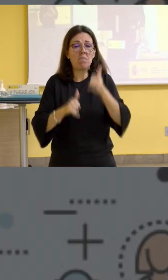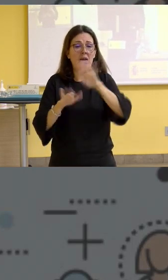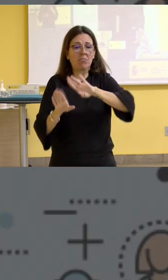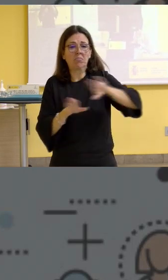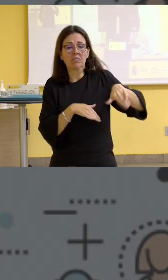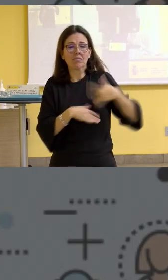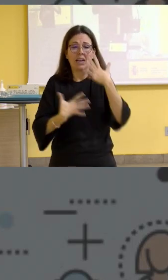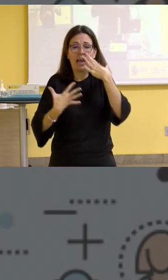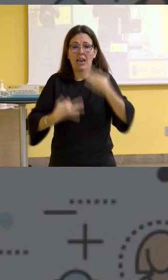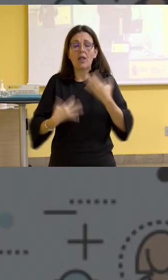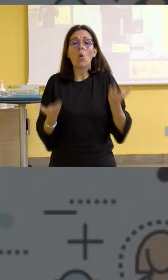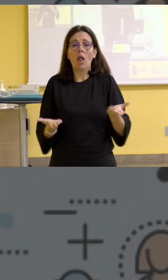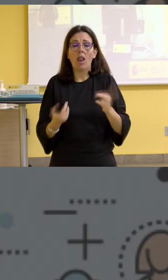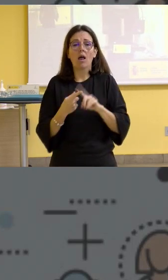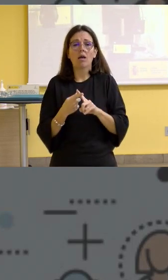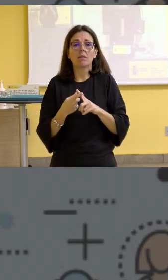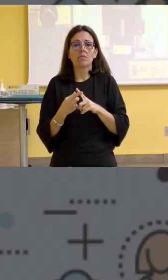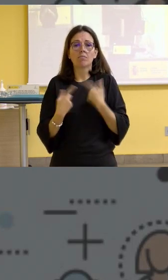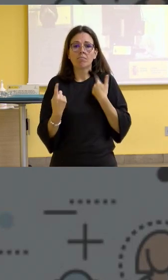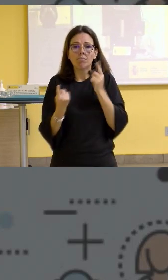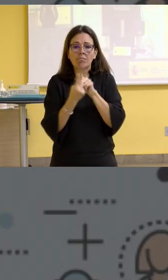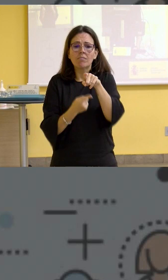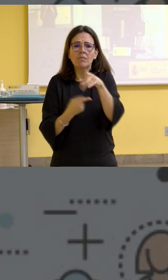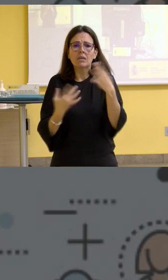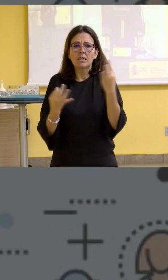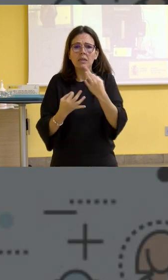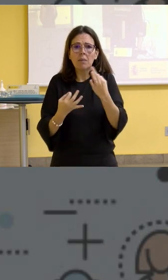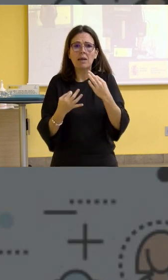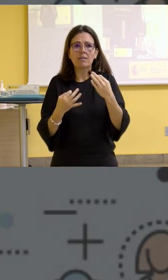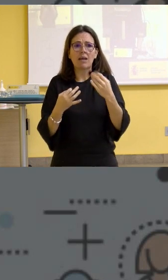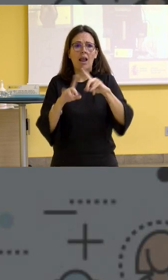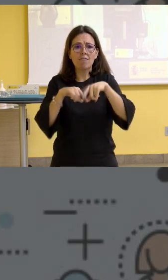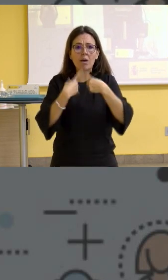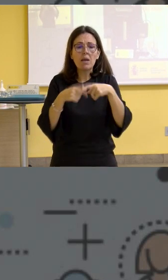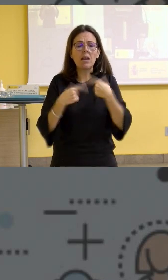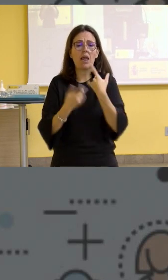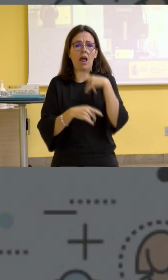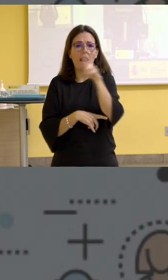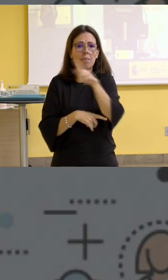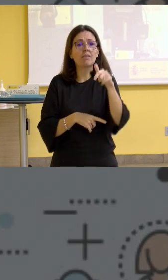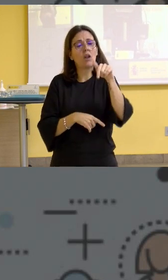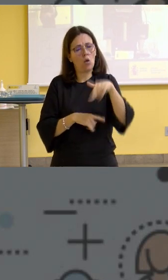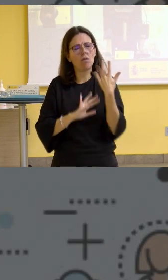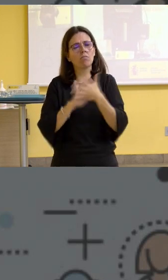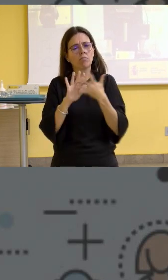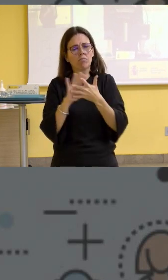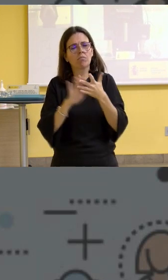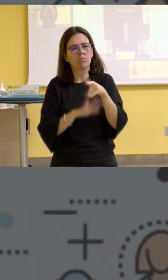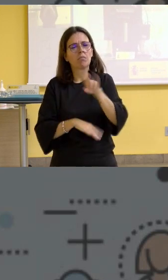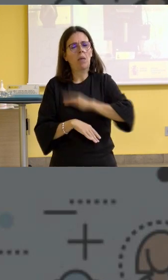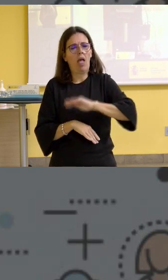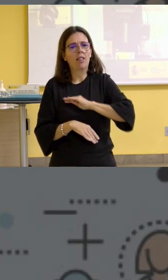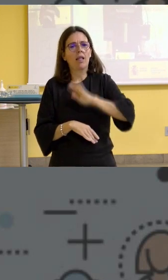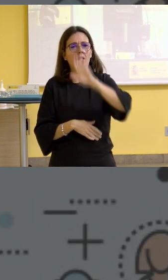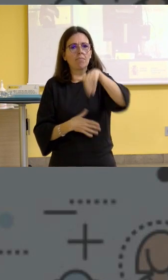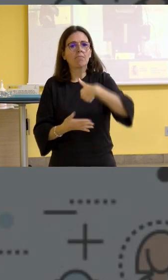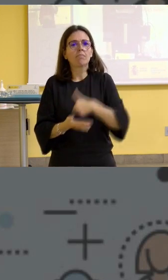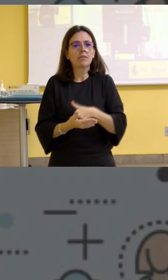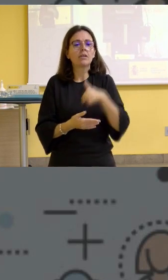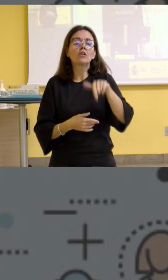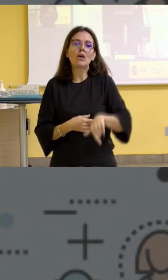realidad está en lo que les pasa a las casas y a las personas. Y de esto voy a hablar bastante hoy. Cuando me plantearon hablar de